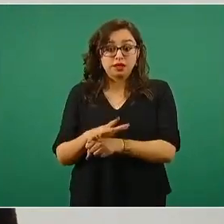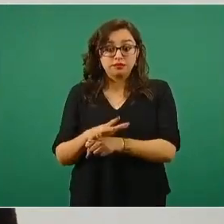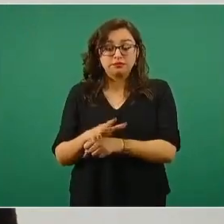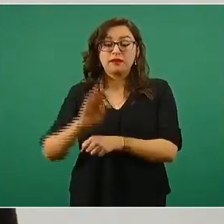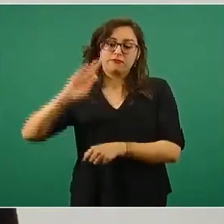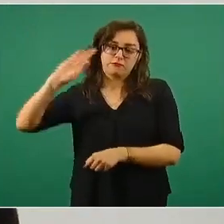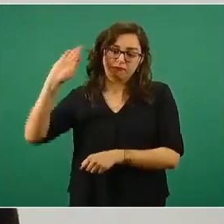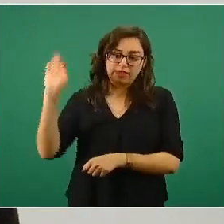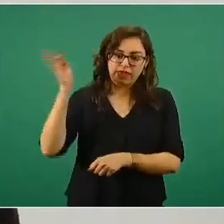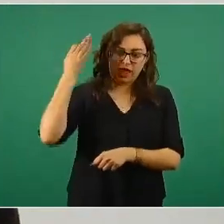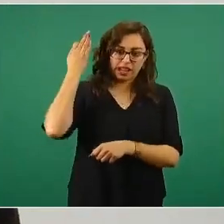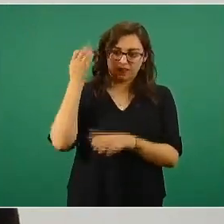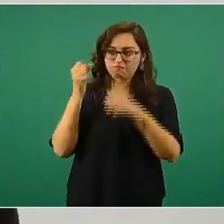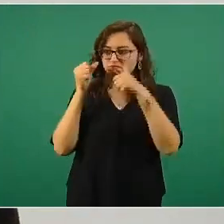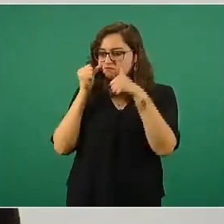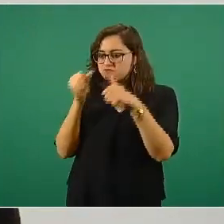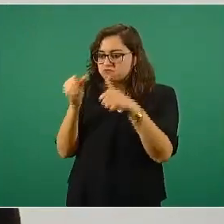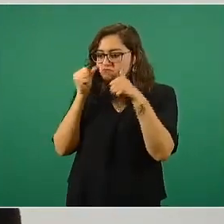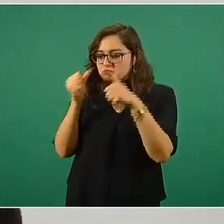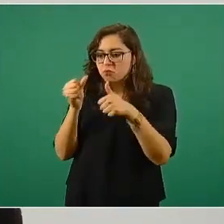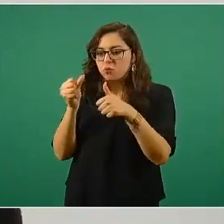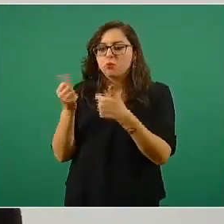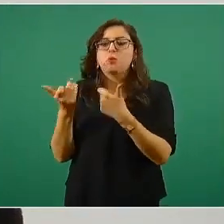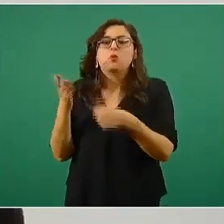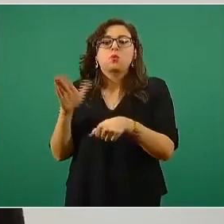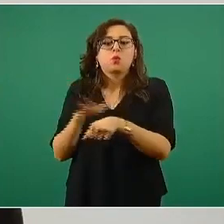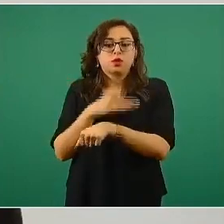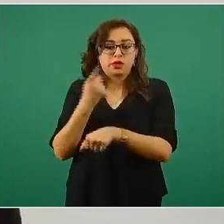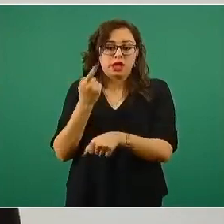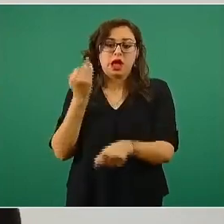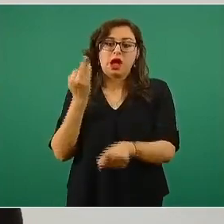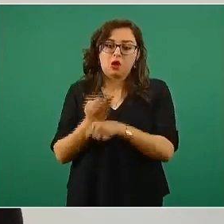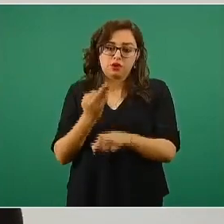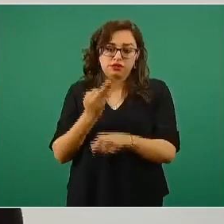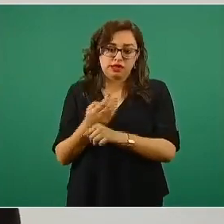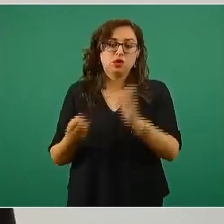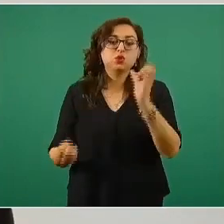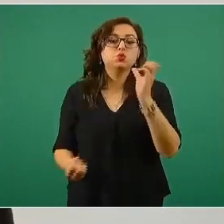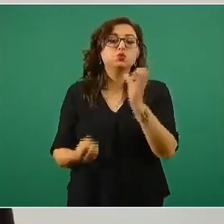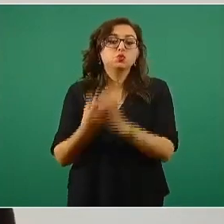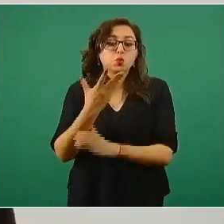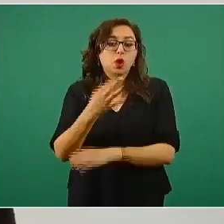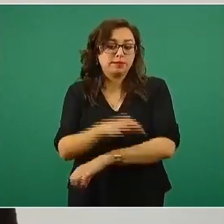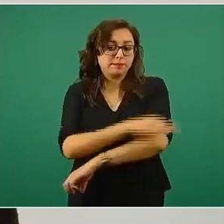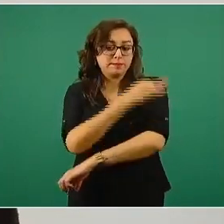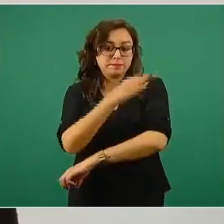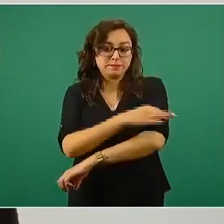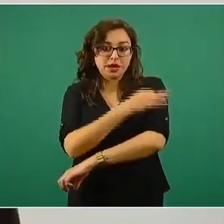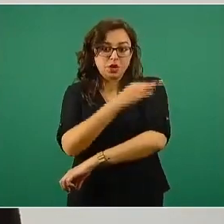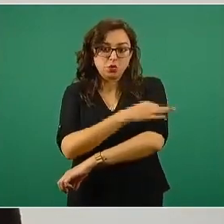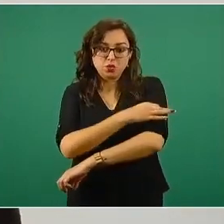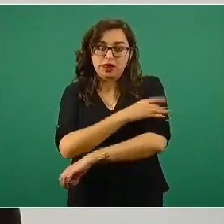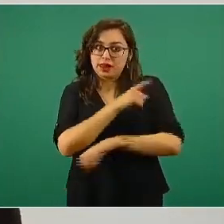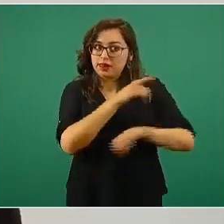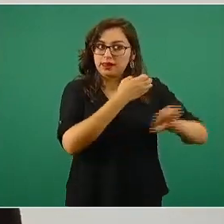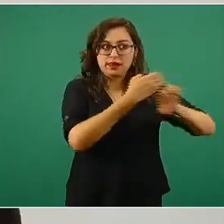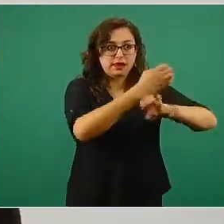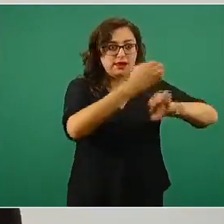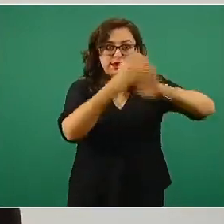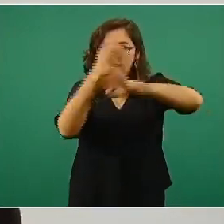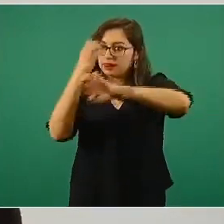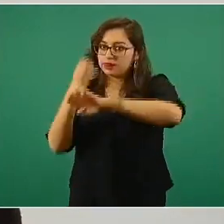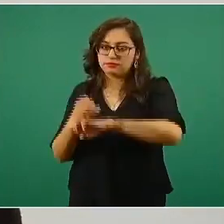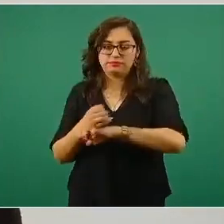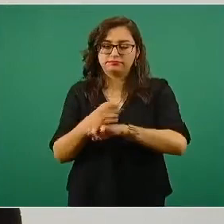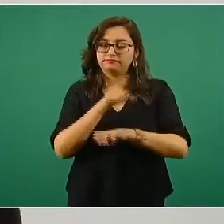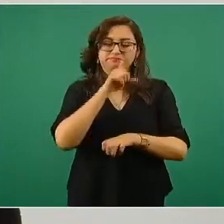nivel federal, precisamente porque estamos ante una nueva vacuna que además se está aplicando, a diferencia de muchas otras en la